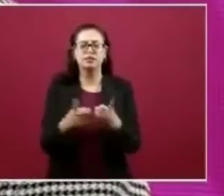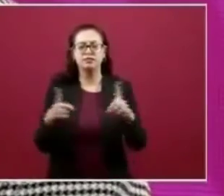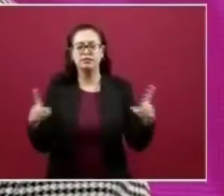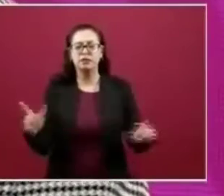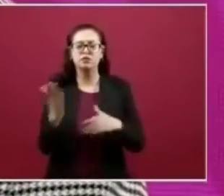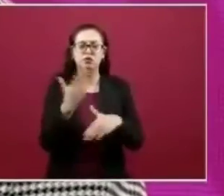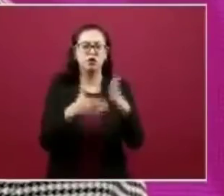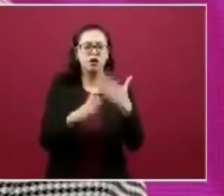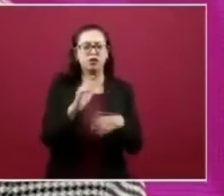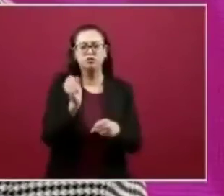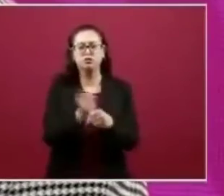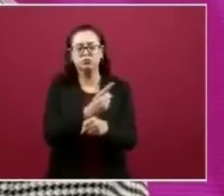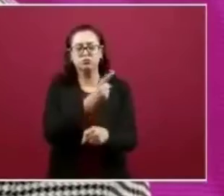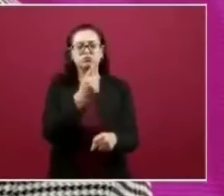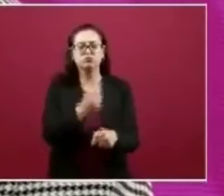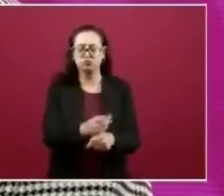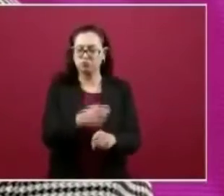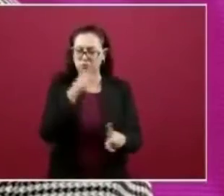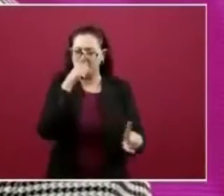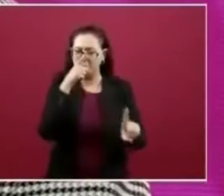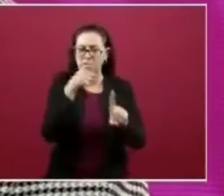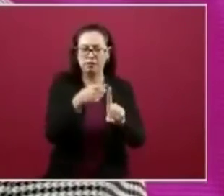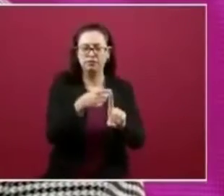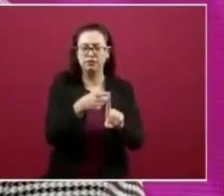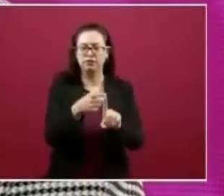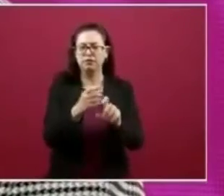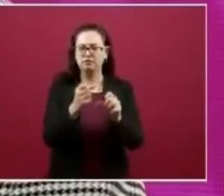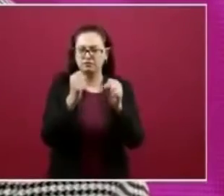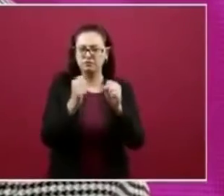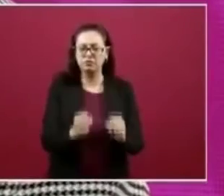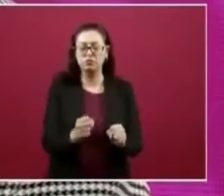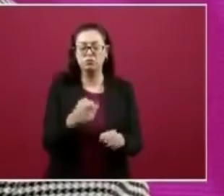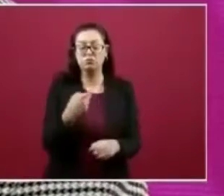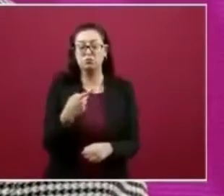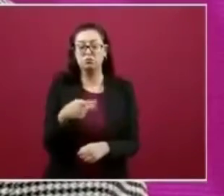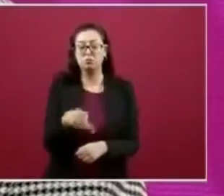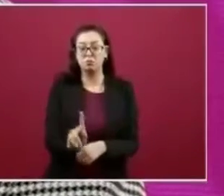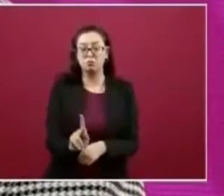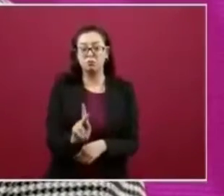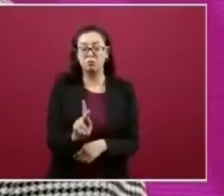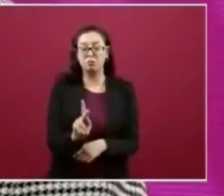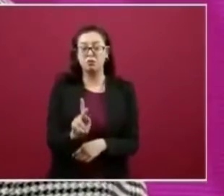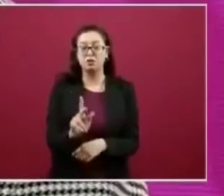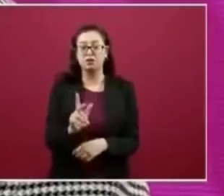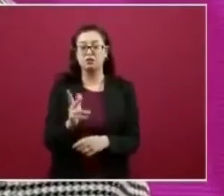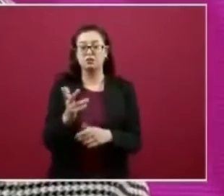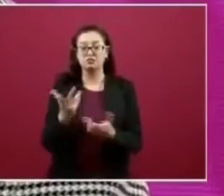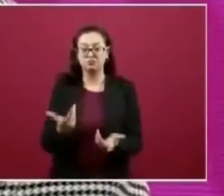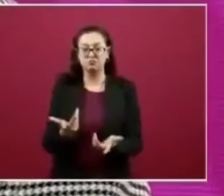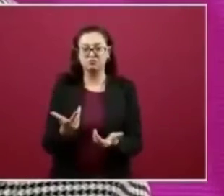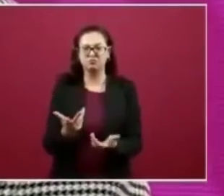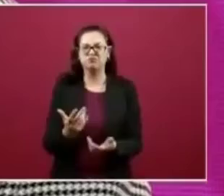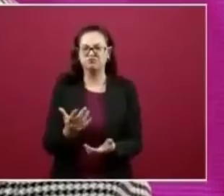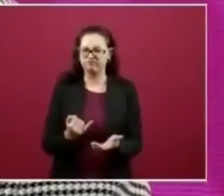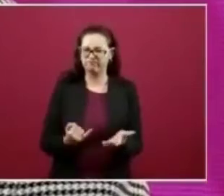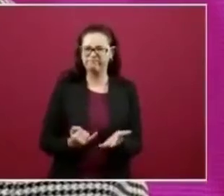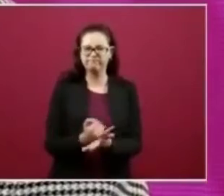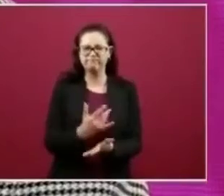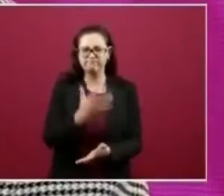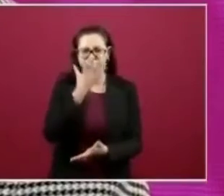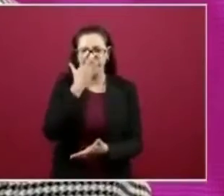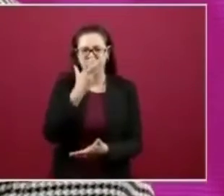crecimiento. Sin embargo, todo ello no será posible si no intervenimos de manera decidida